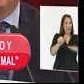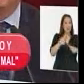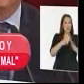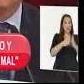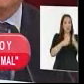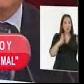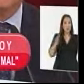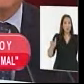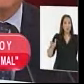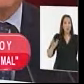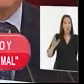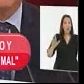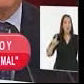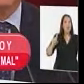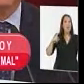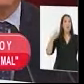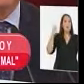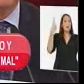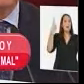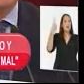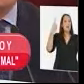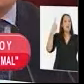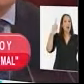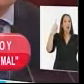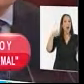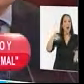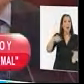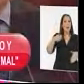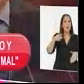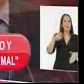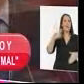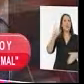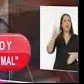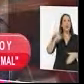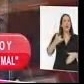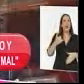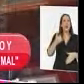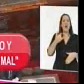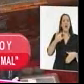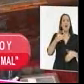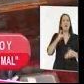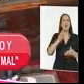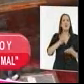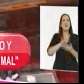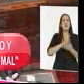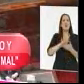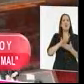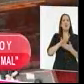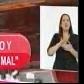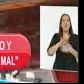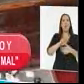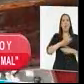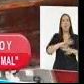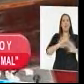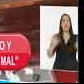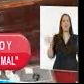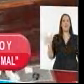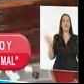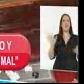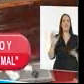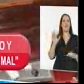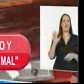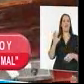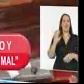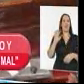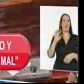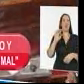alejando, sinceramente. Cuando me preguntan si yo me desilusioné, digo no, porque no fui de los ilusionados en realidad. Pero sí creo